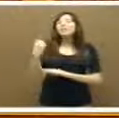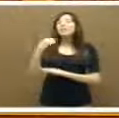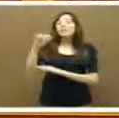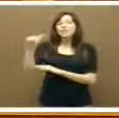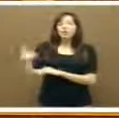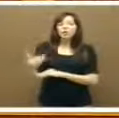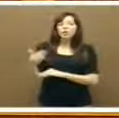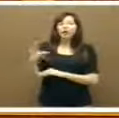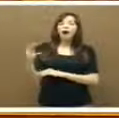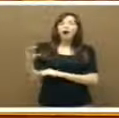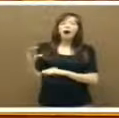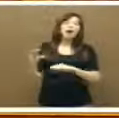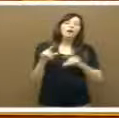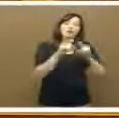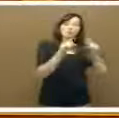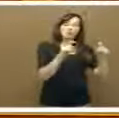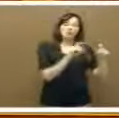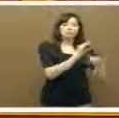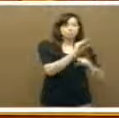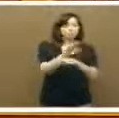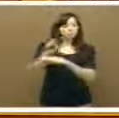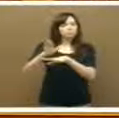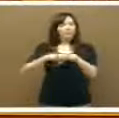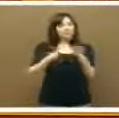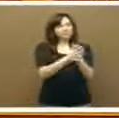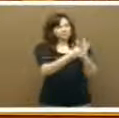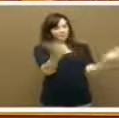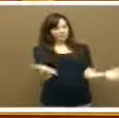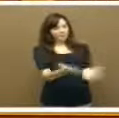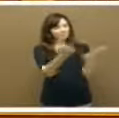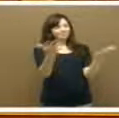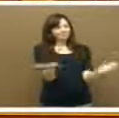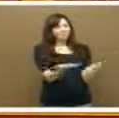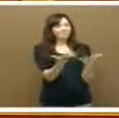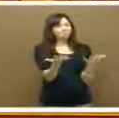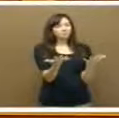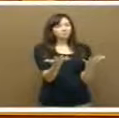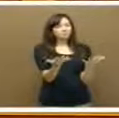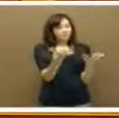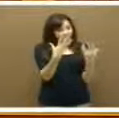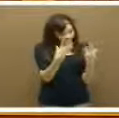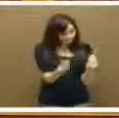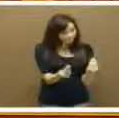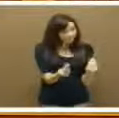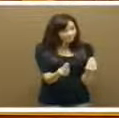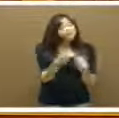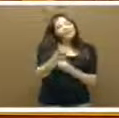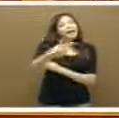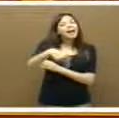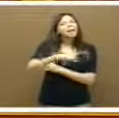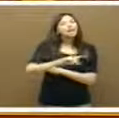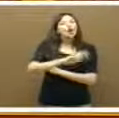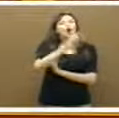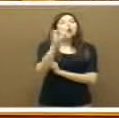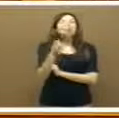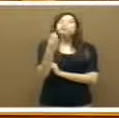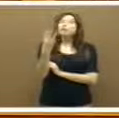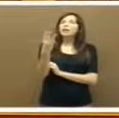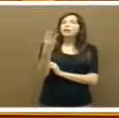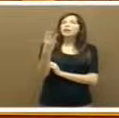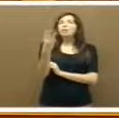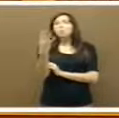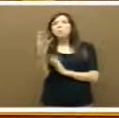que va a las empresas, a incentivar el crecimiento económico. Estamos, que eso son otros 3